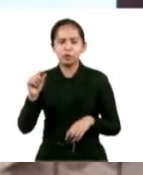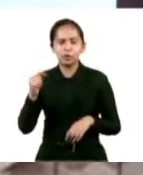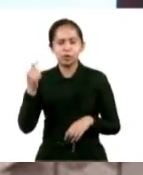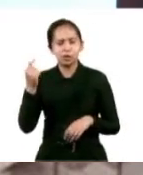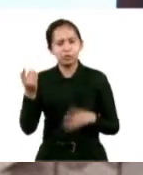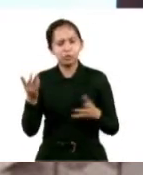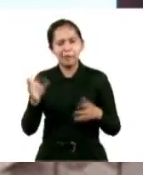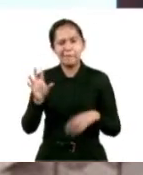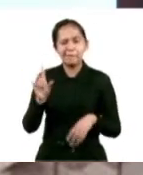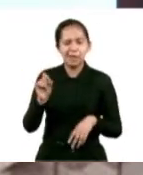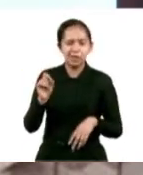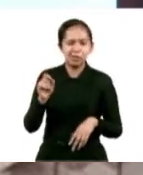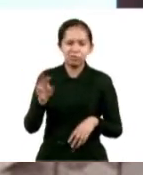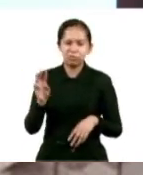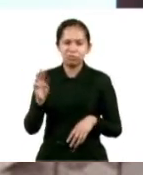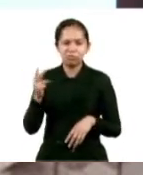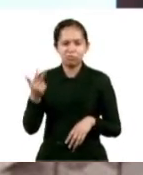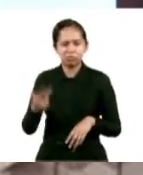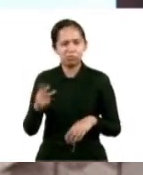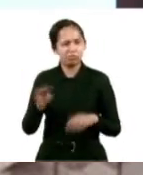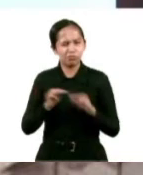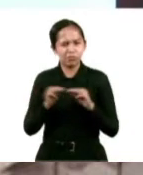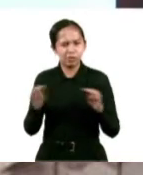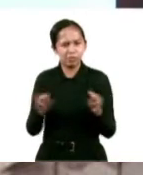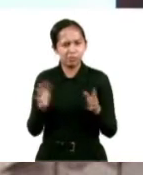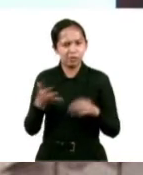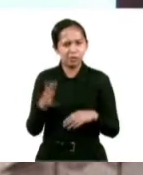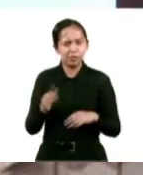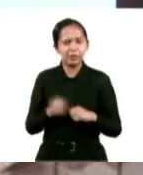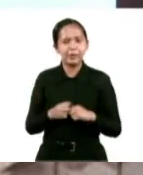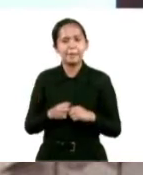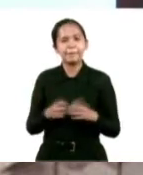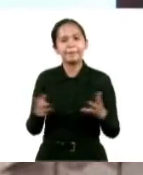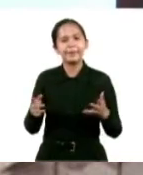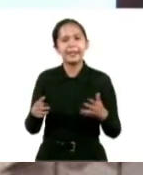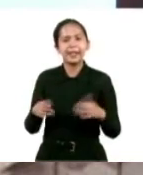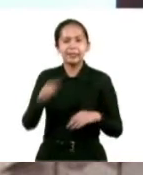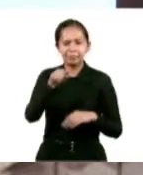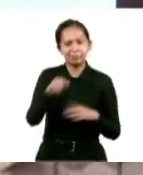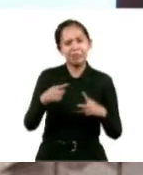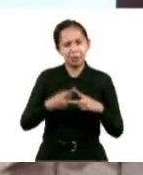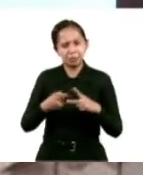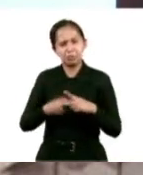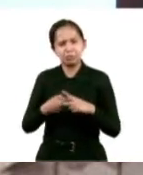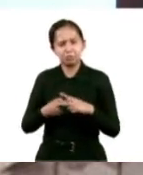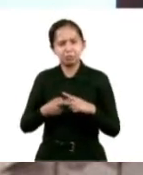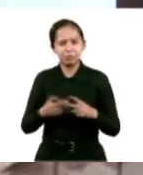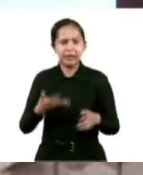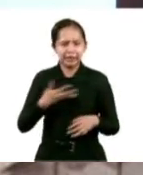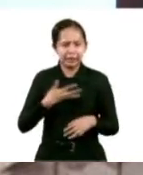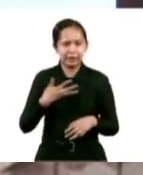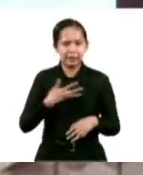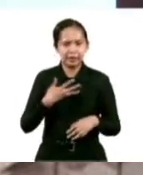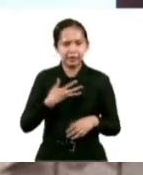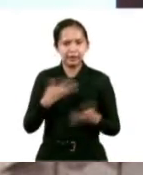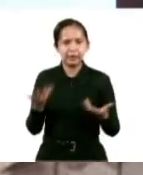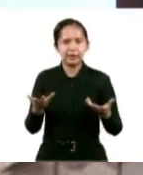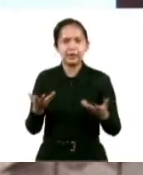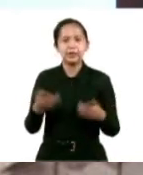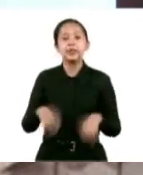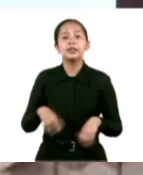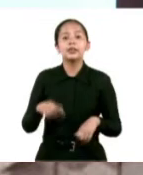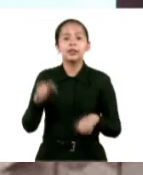28 metros, entonces son 2.815 centímetros, entre 240, que es lo que marca la fórmula, y esto nos